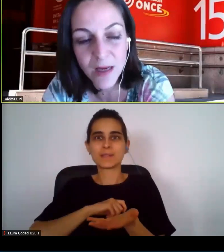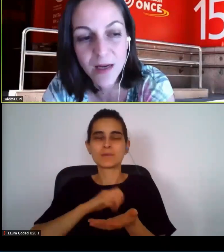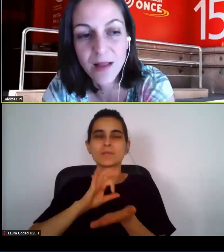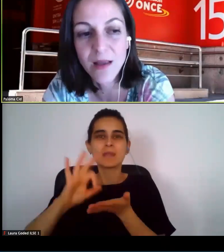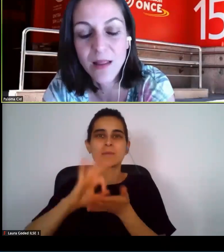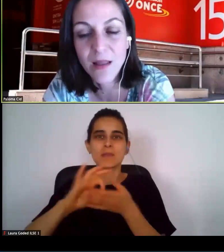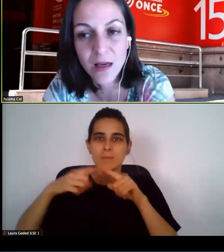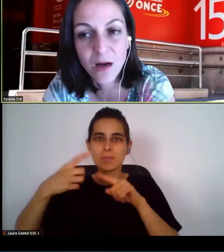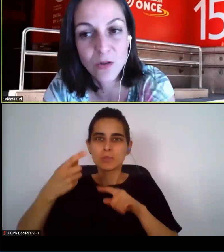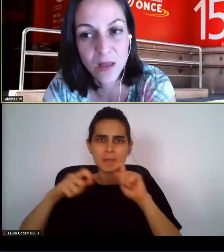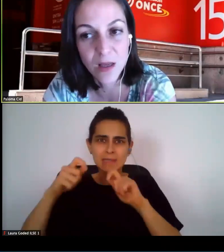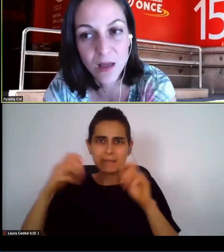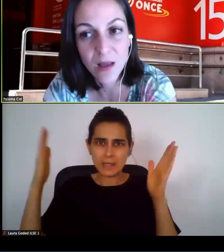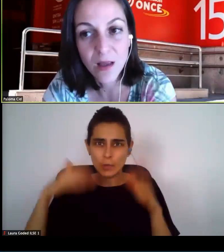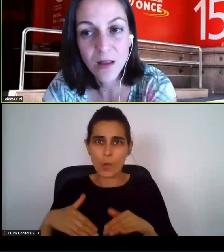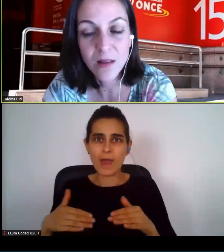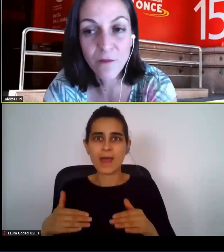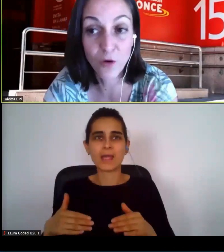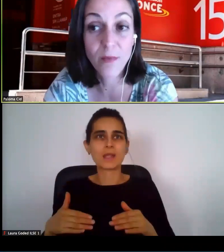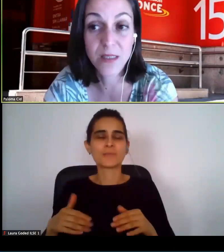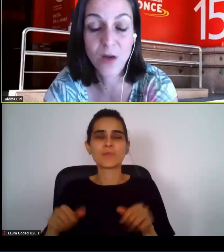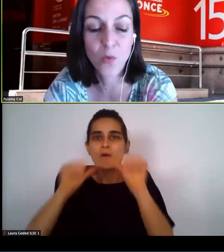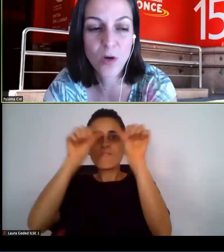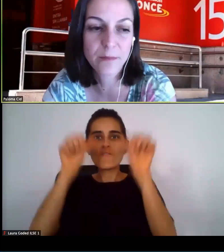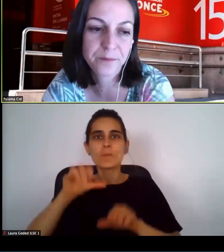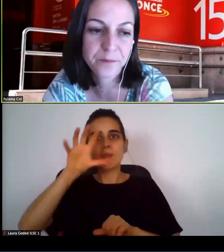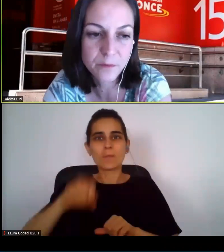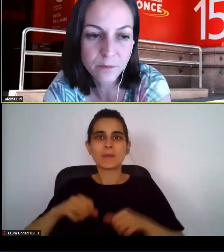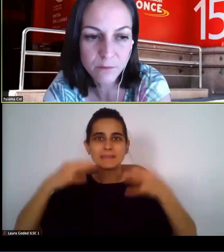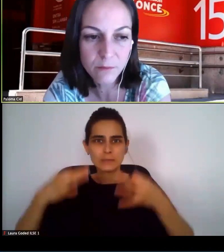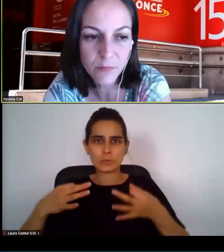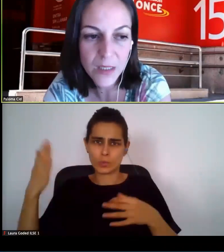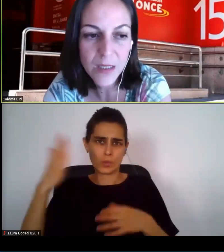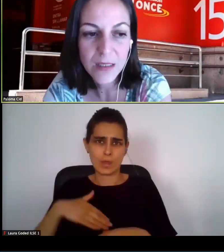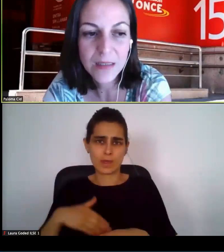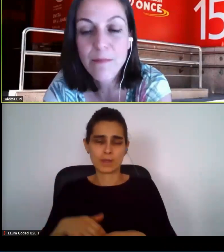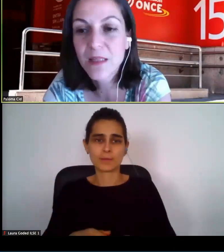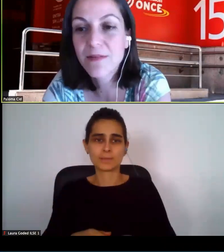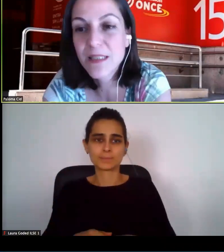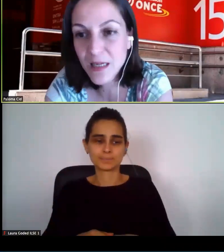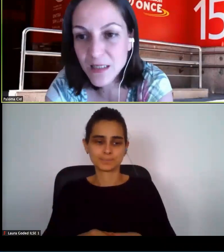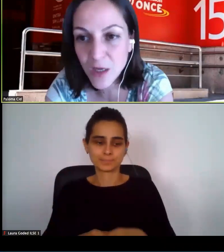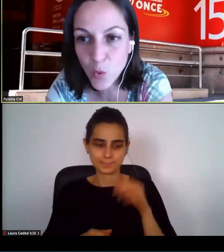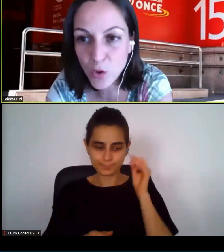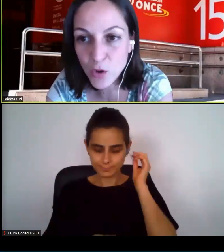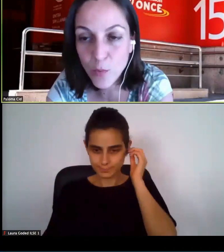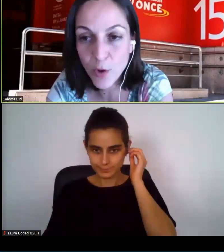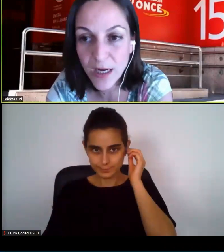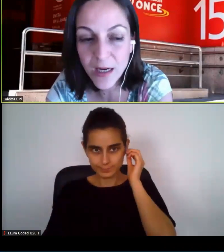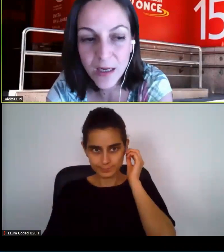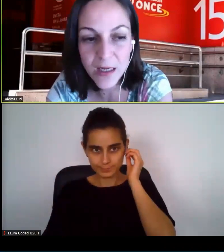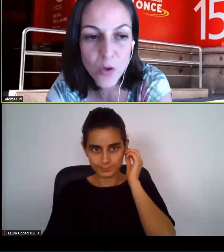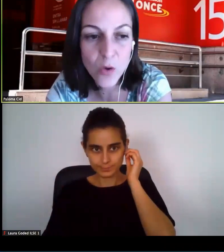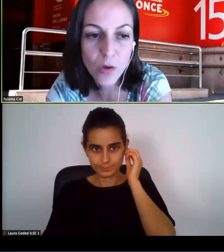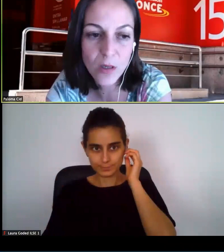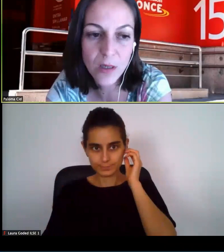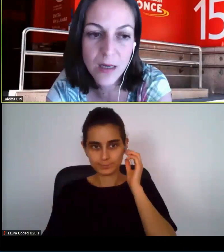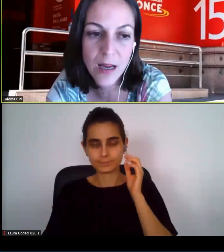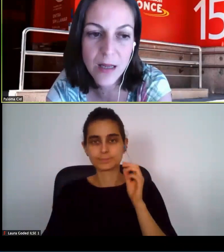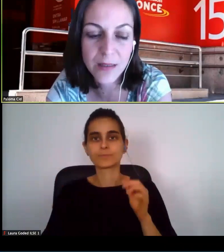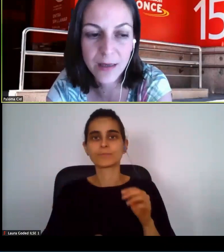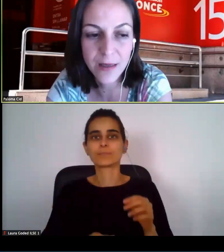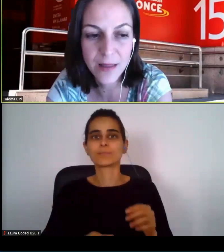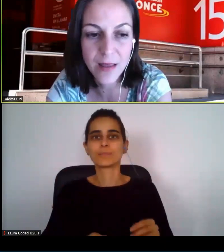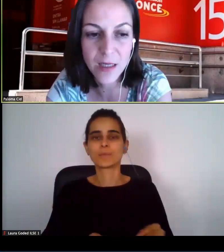hay manera de adquirirlos de forma segura. También deben ser seguros, no poner en riesgo